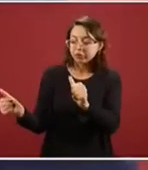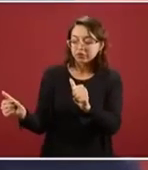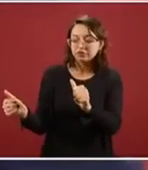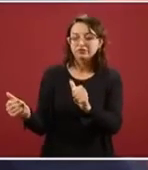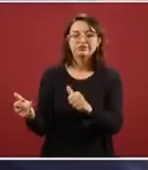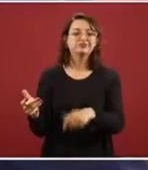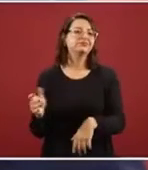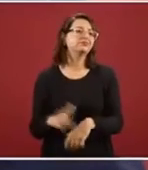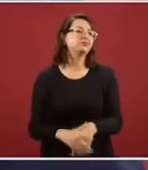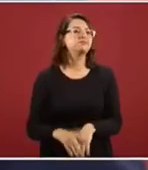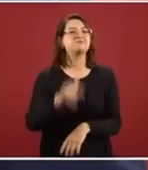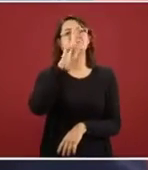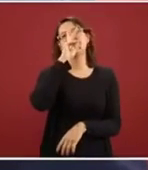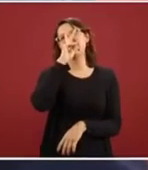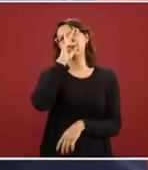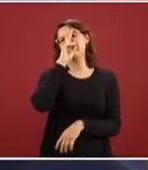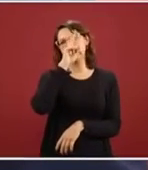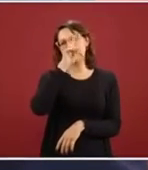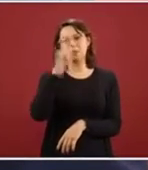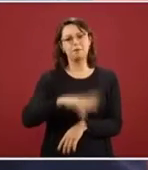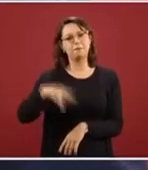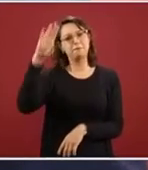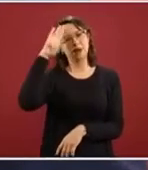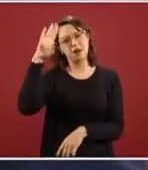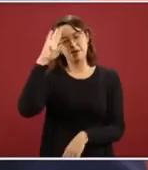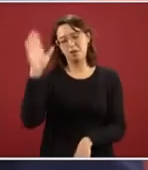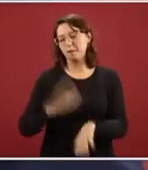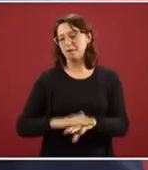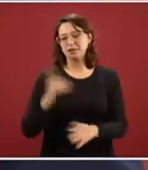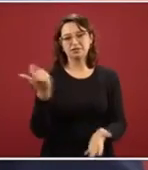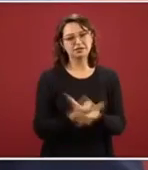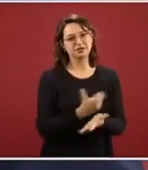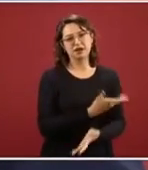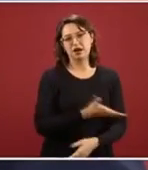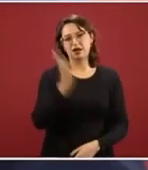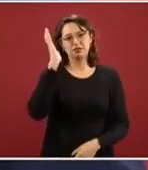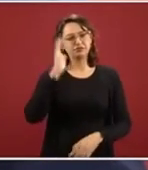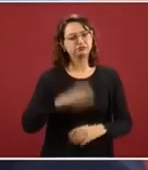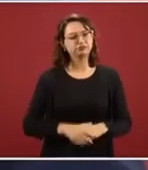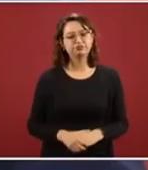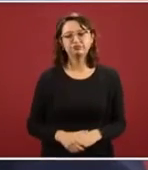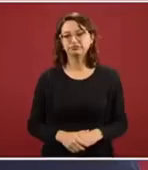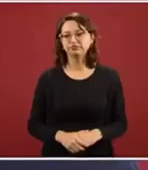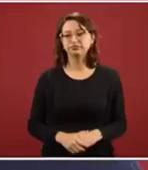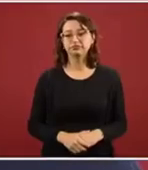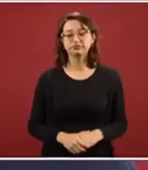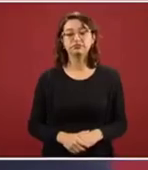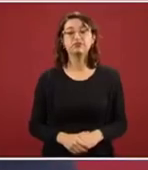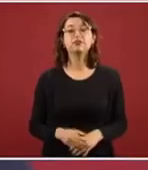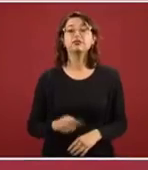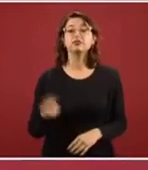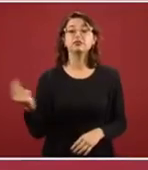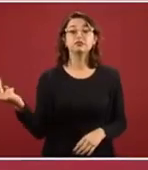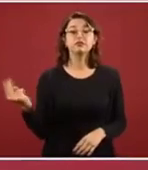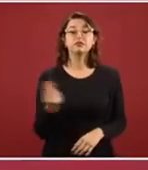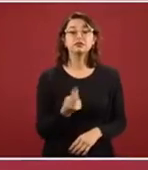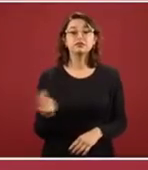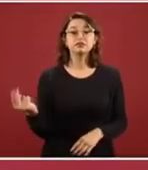no, pues se pagaría mucho más por las gasolinas. Se requiere